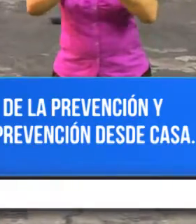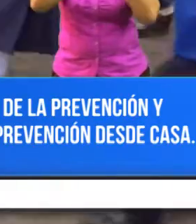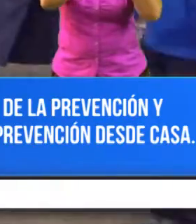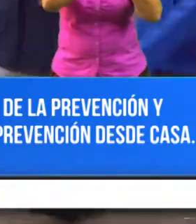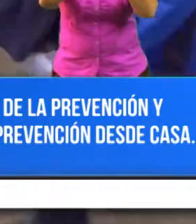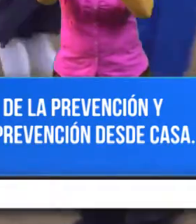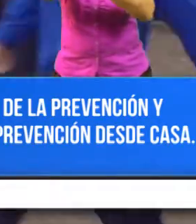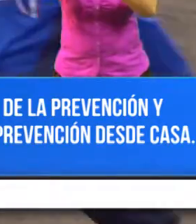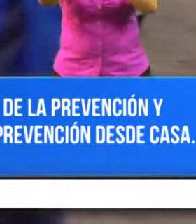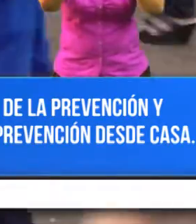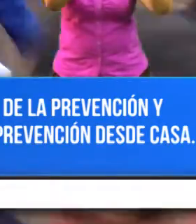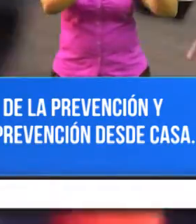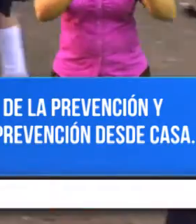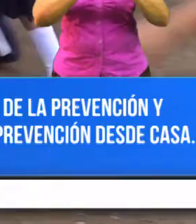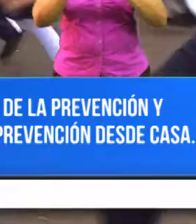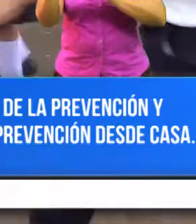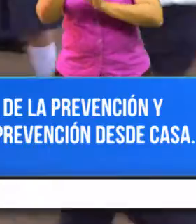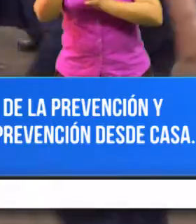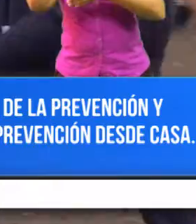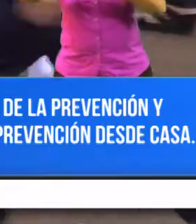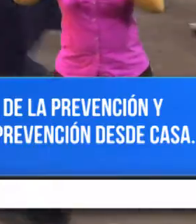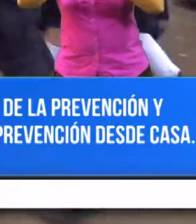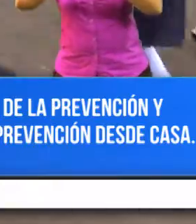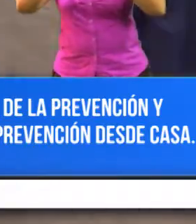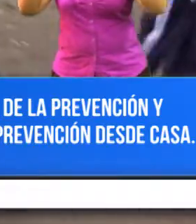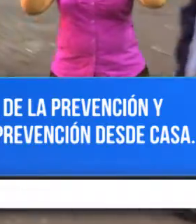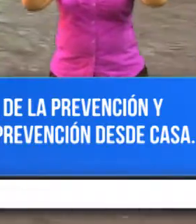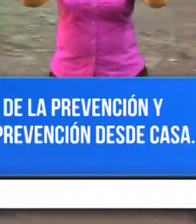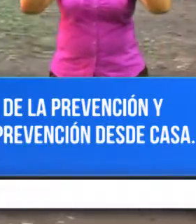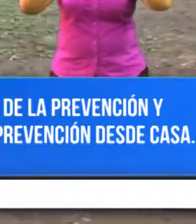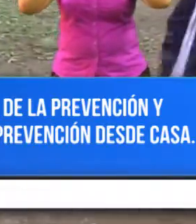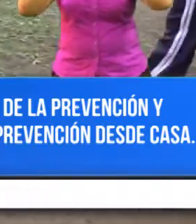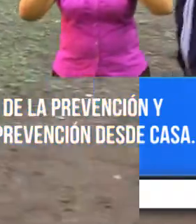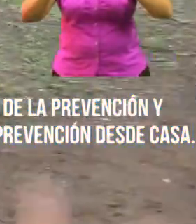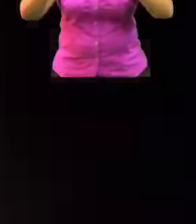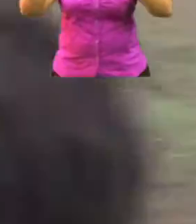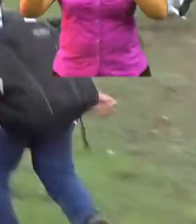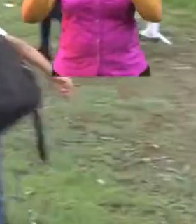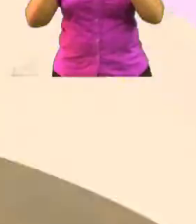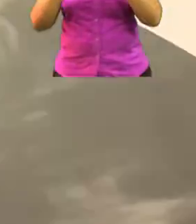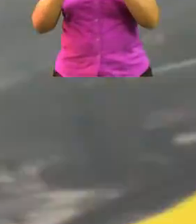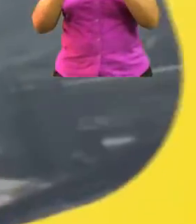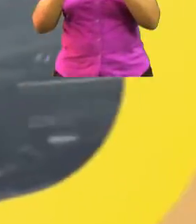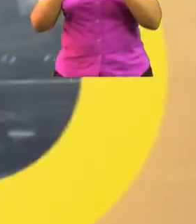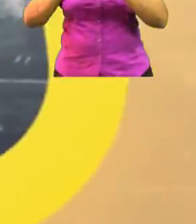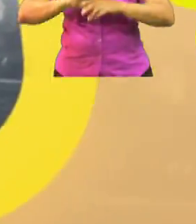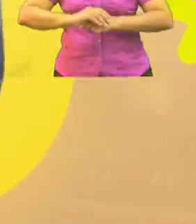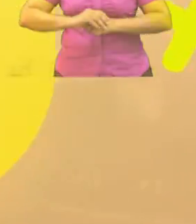solidaridad en los niños. De esta manera fortalecemos la cultura de prevención desde la casa.